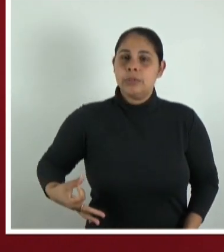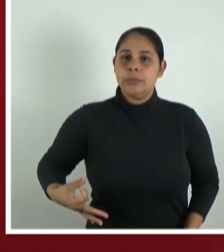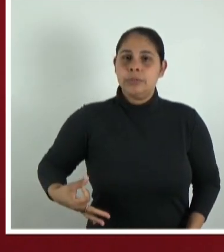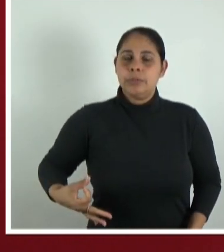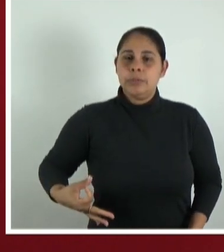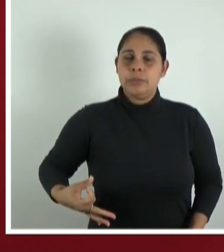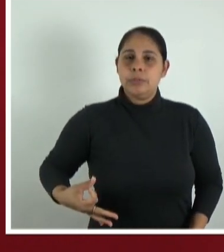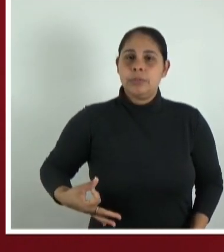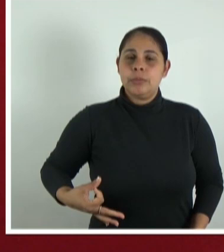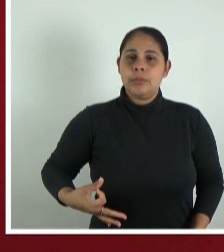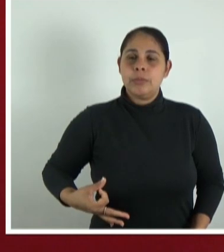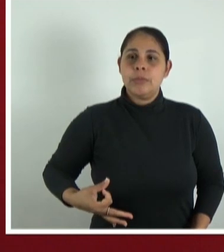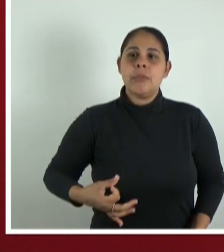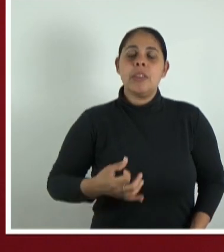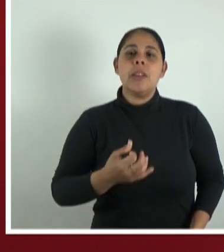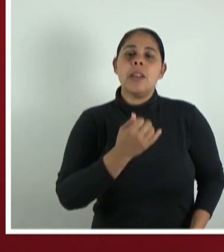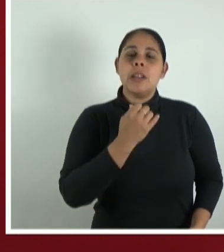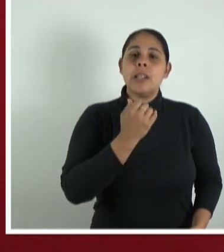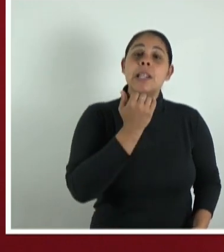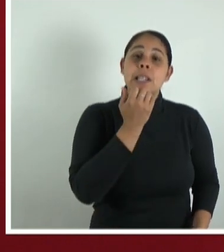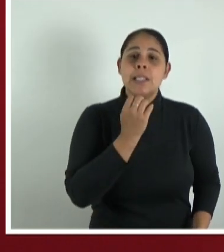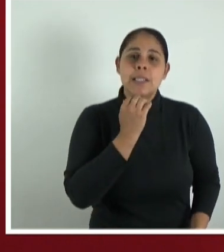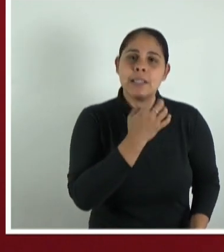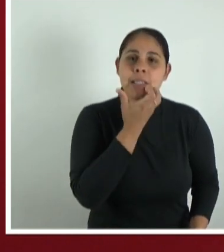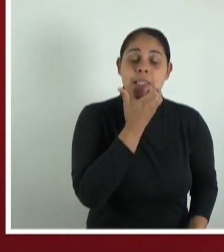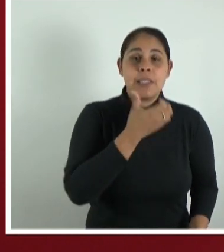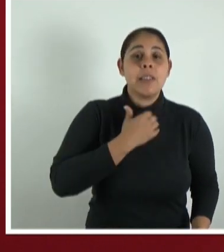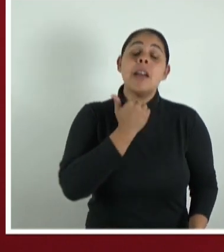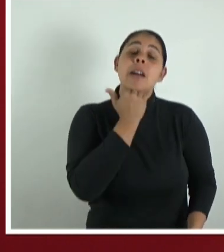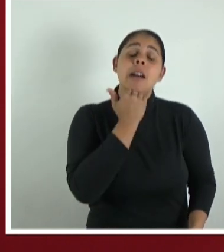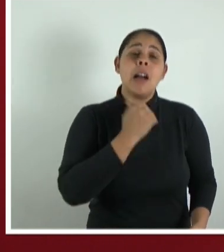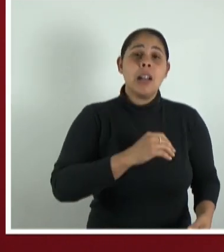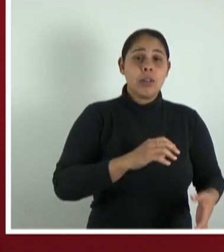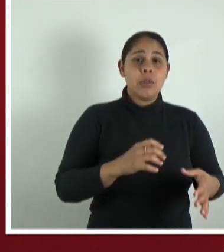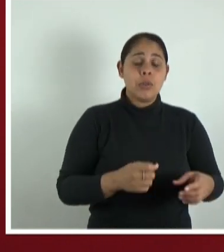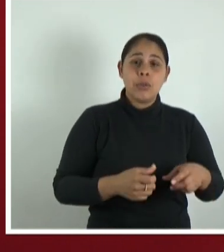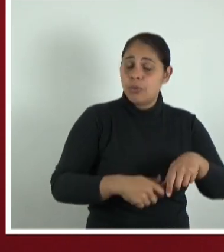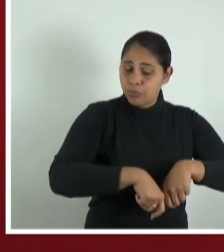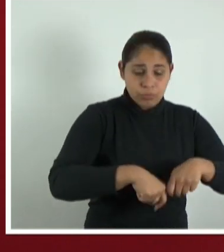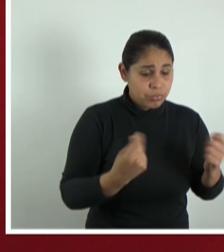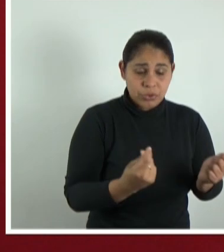que también se encuentra en la palabra catizo, significa sentar.